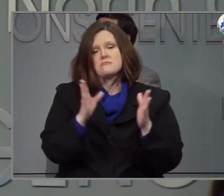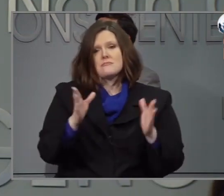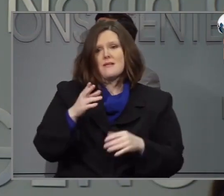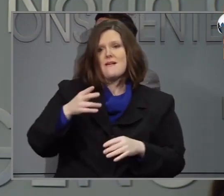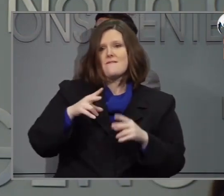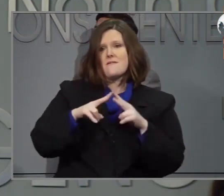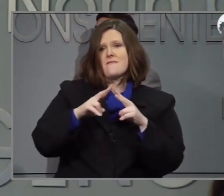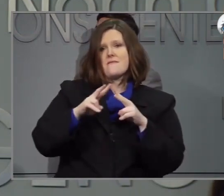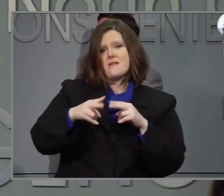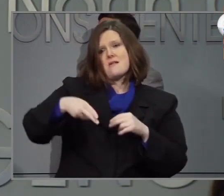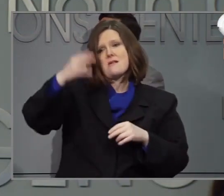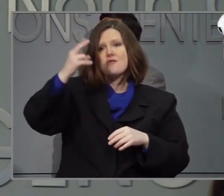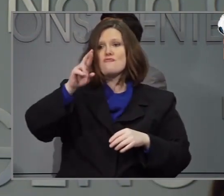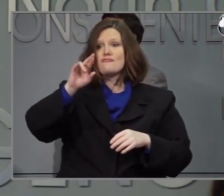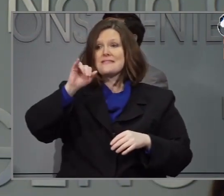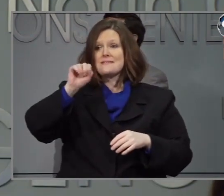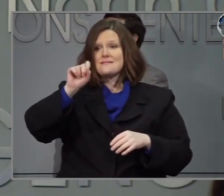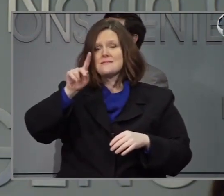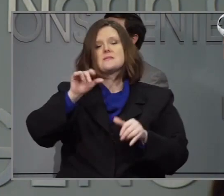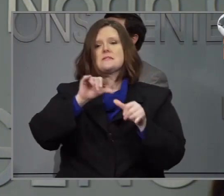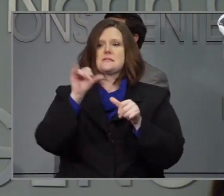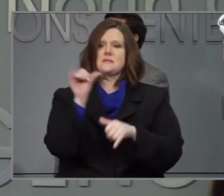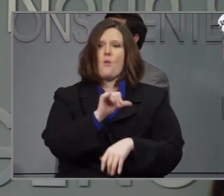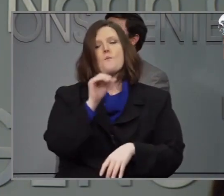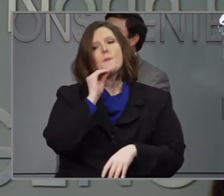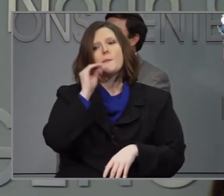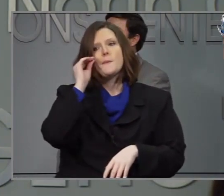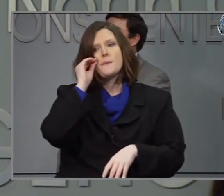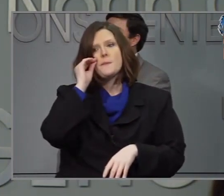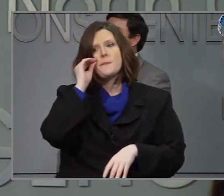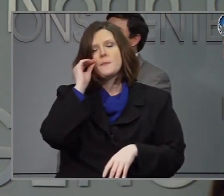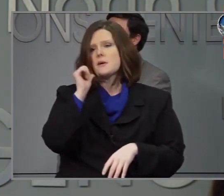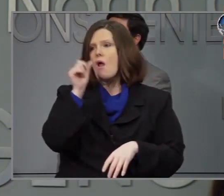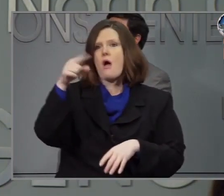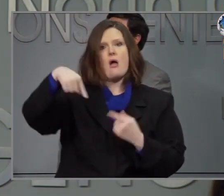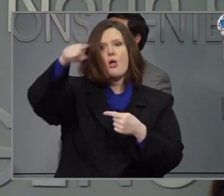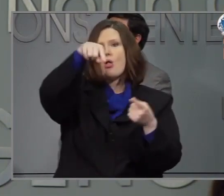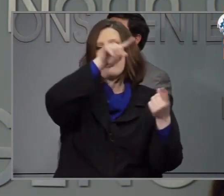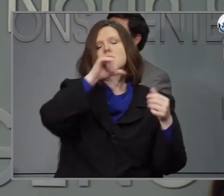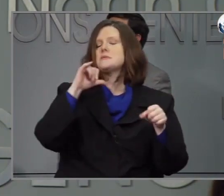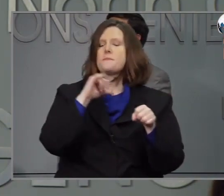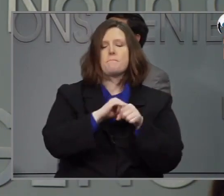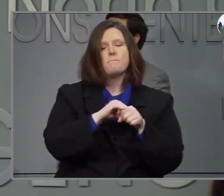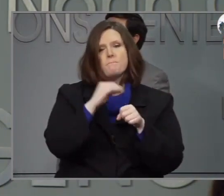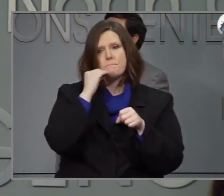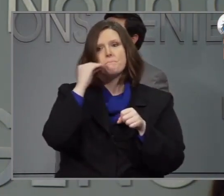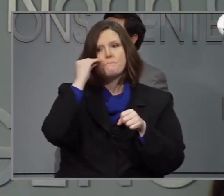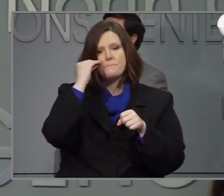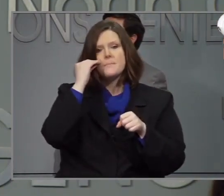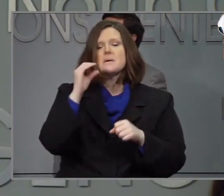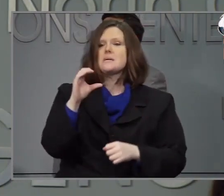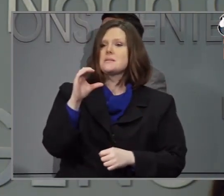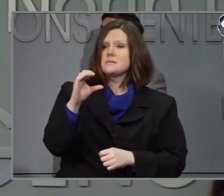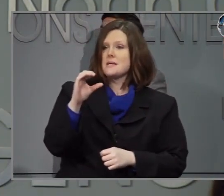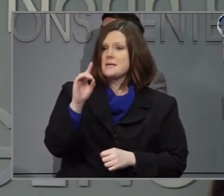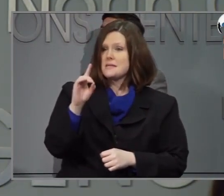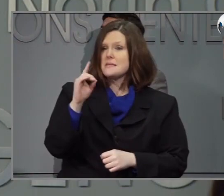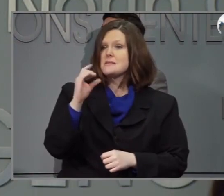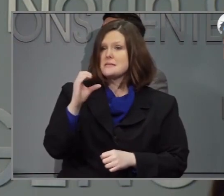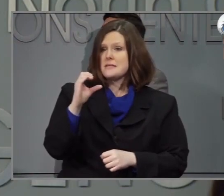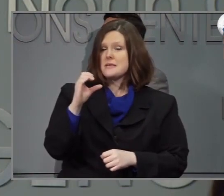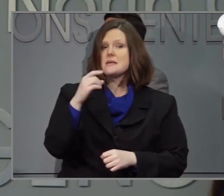y ahora estamos insistiendo a los empleadores que le digan a sus empleados que permanezcan en casa con mayor